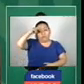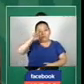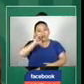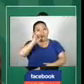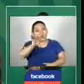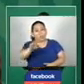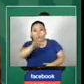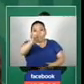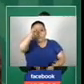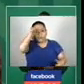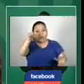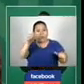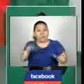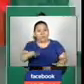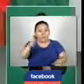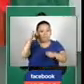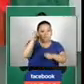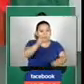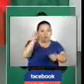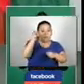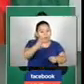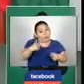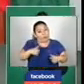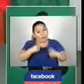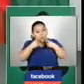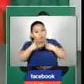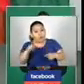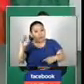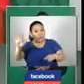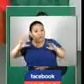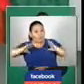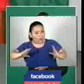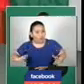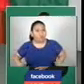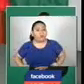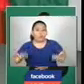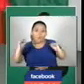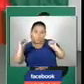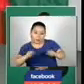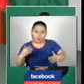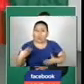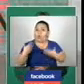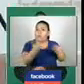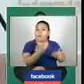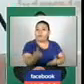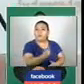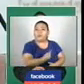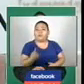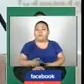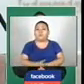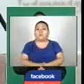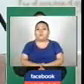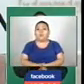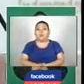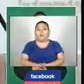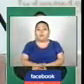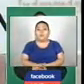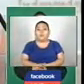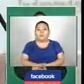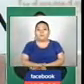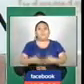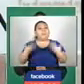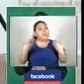su oposición al bloqueo contra la isla y dio a conocer que su gobierno está dispuesto a entregar ayuda humanitaria. Se planteó